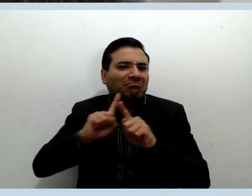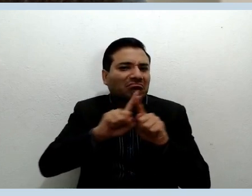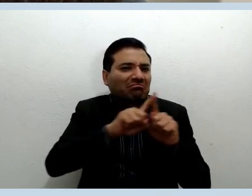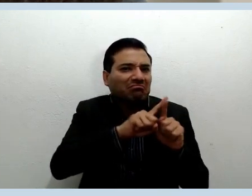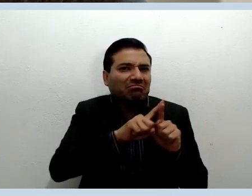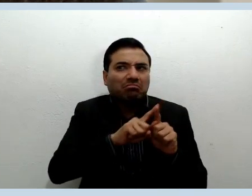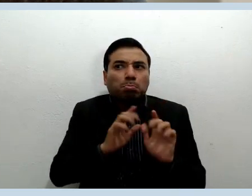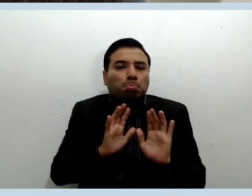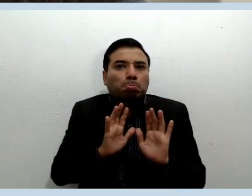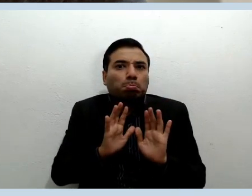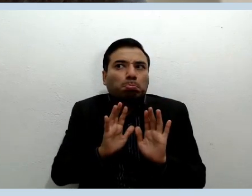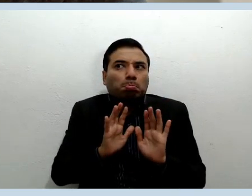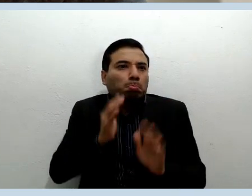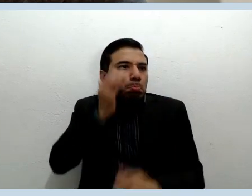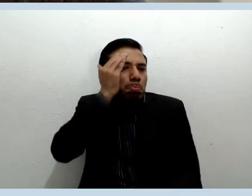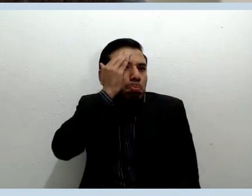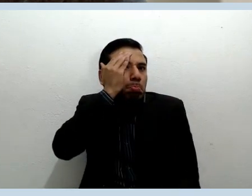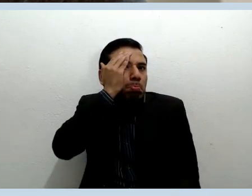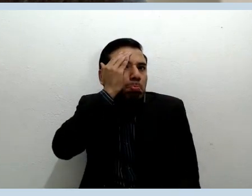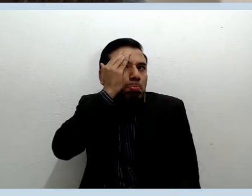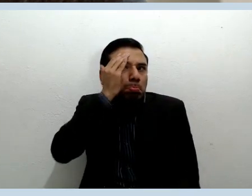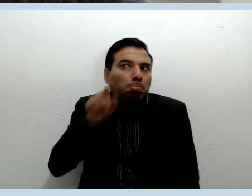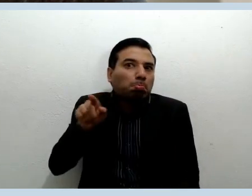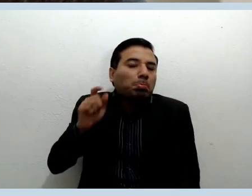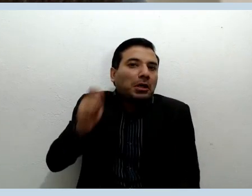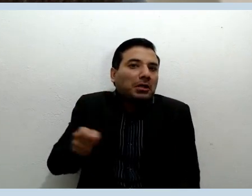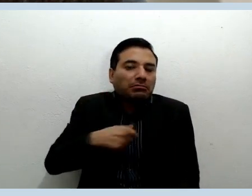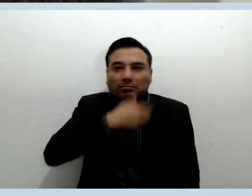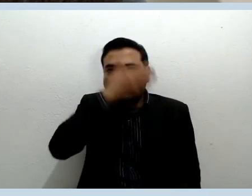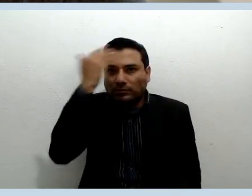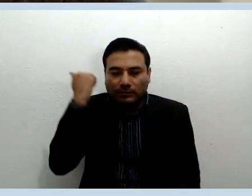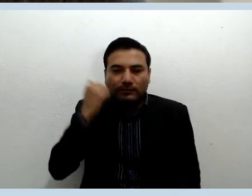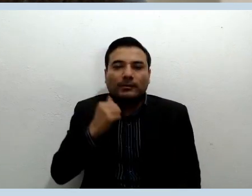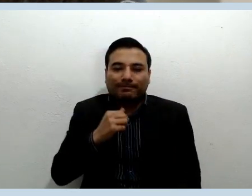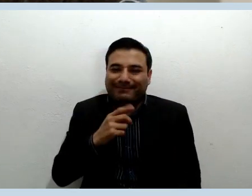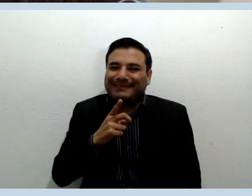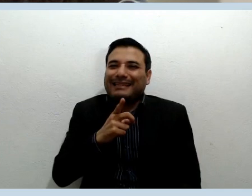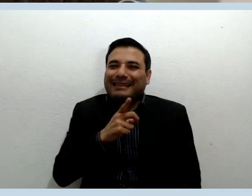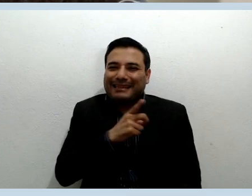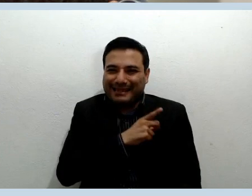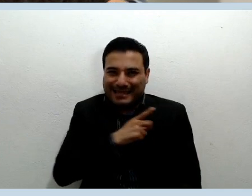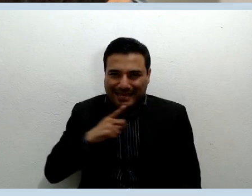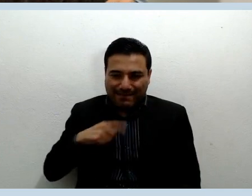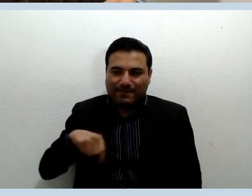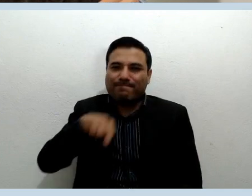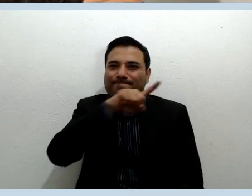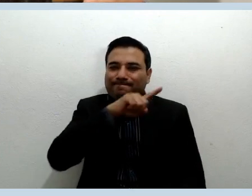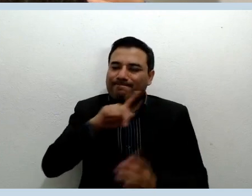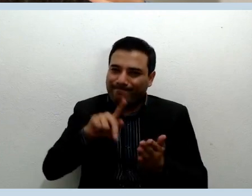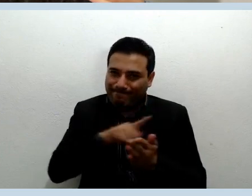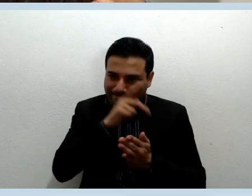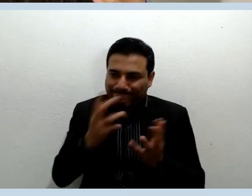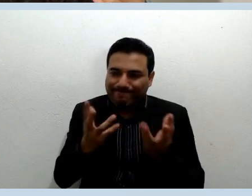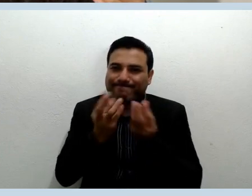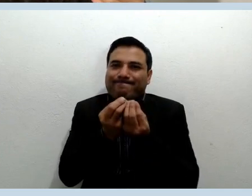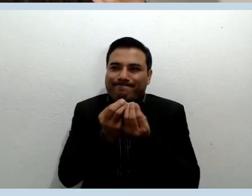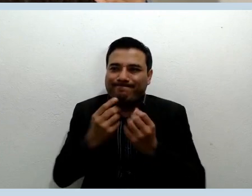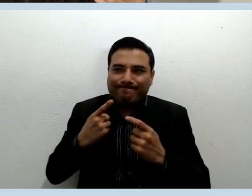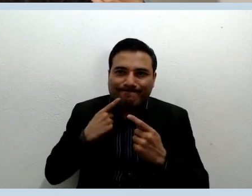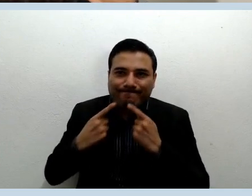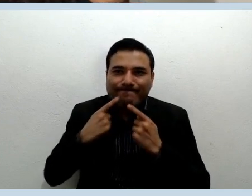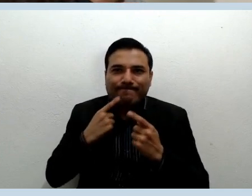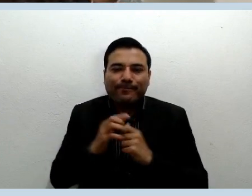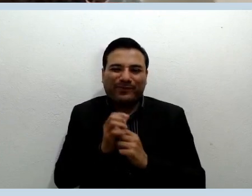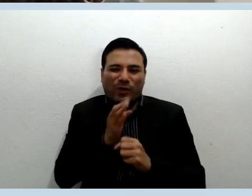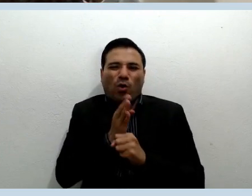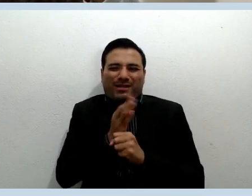eso me parece que es algo que se tiene que practicar porque también algo que quiero decir es que pues todas estas metodologías que estamos